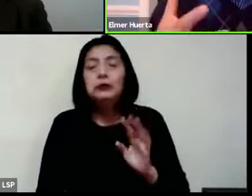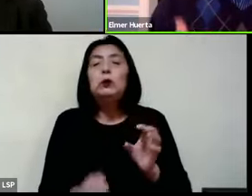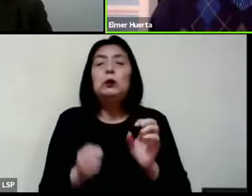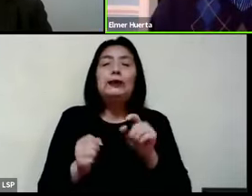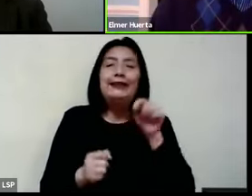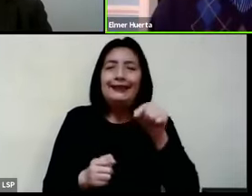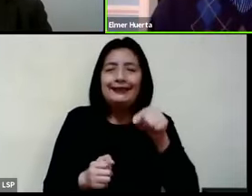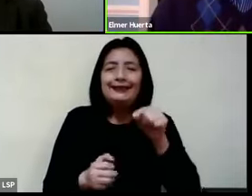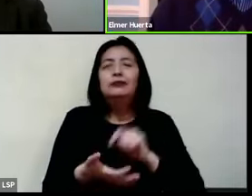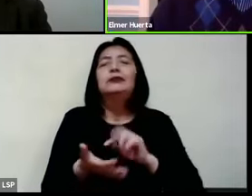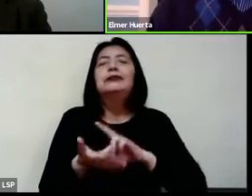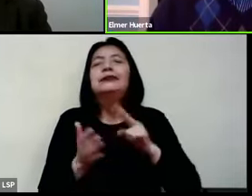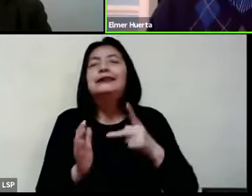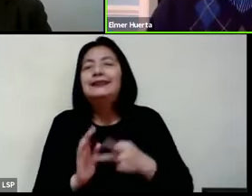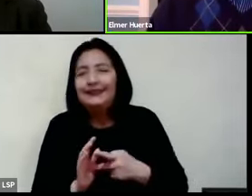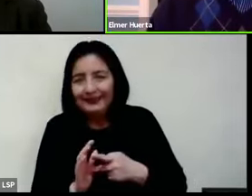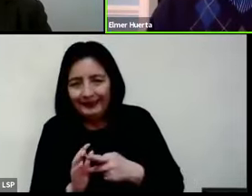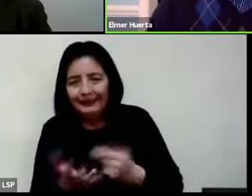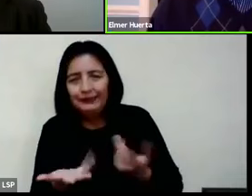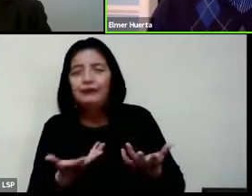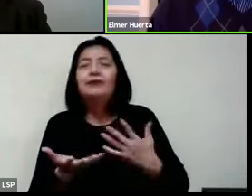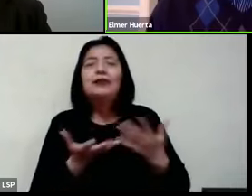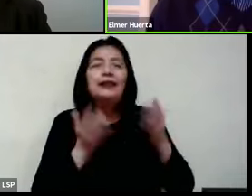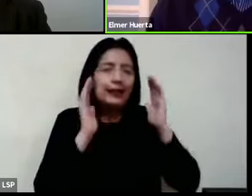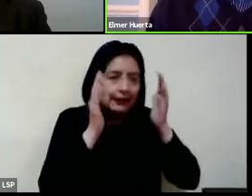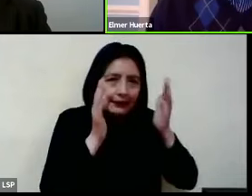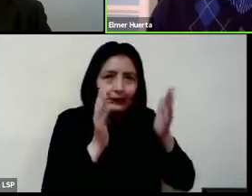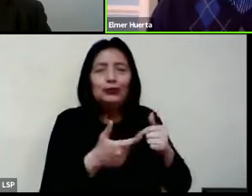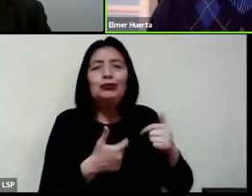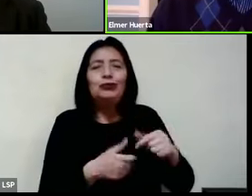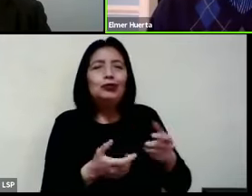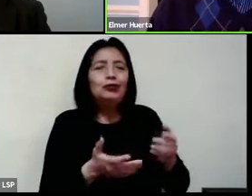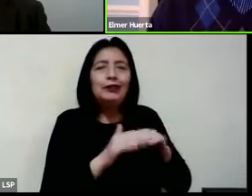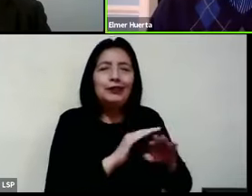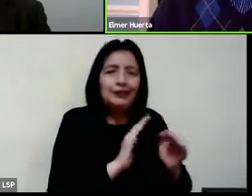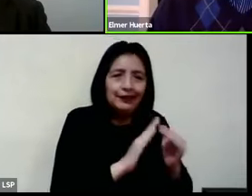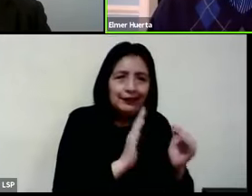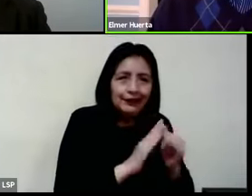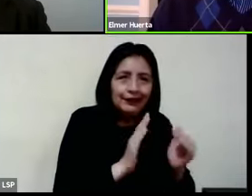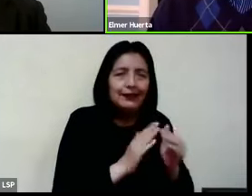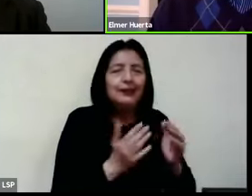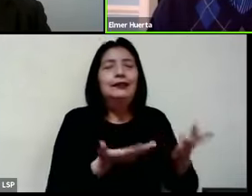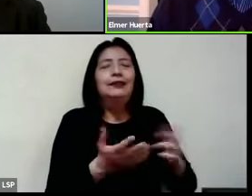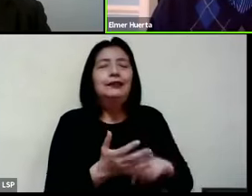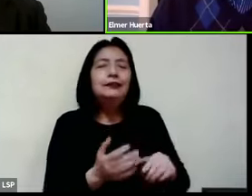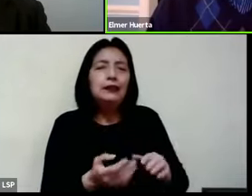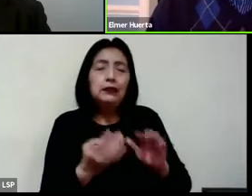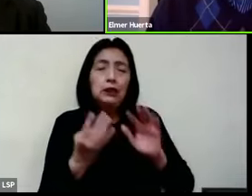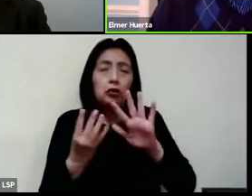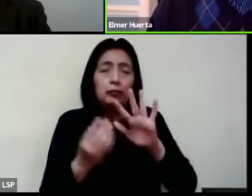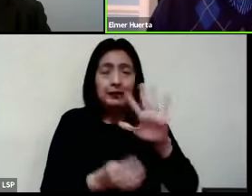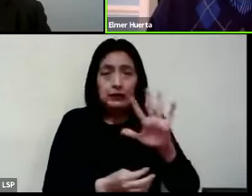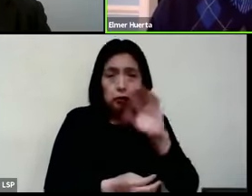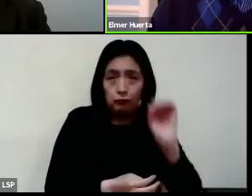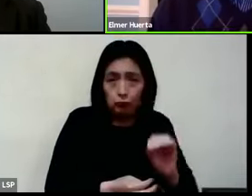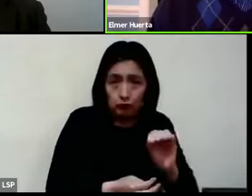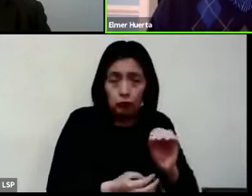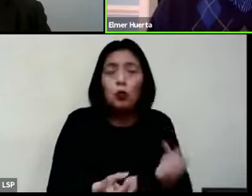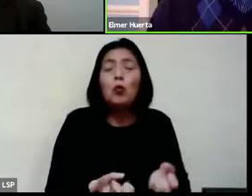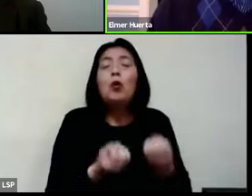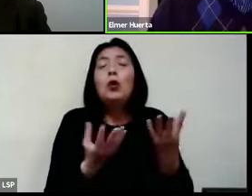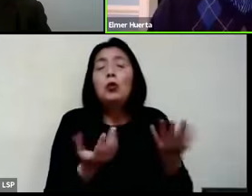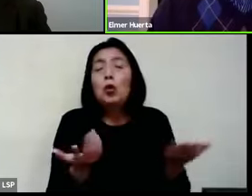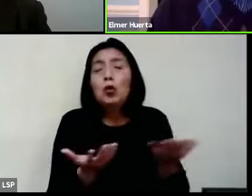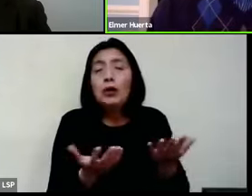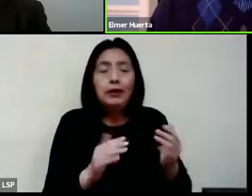el manejo ambulatorio de esta enfermedad y en el 95% de los casos se hace en la casa. Y no